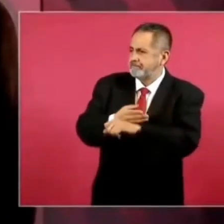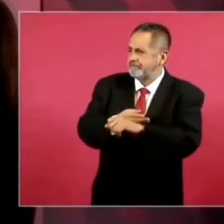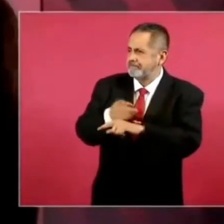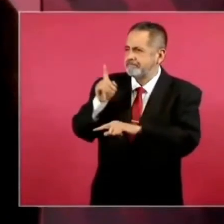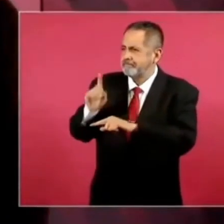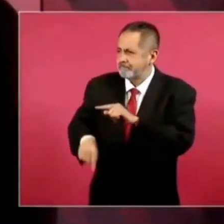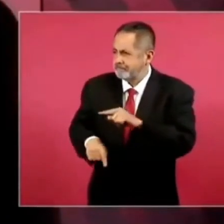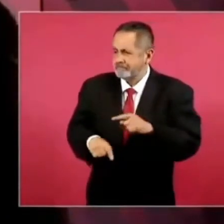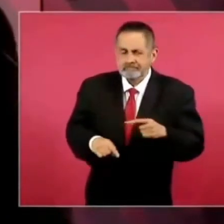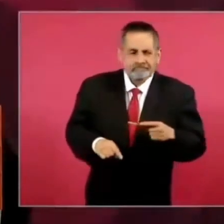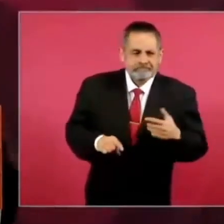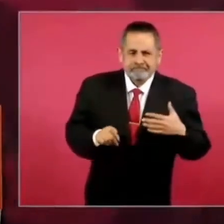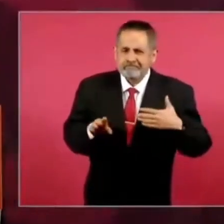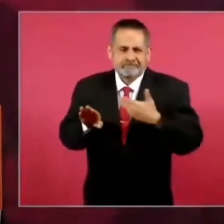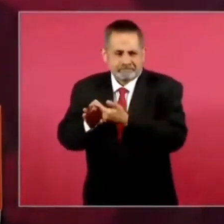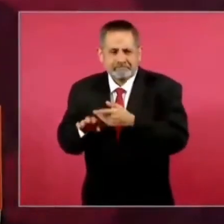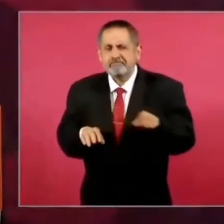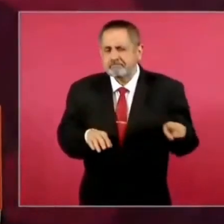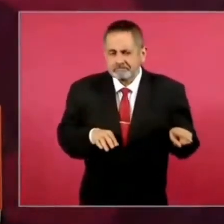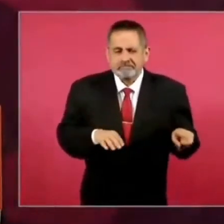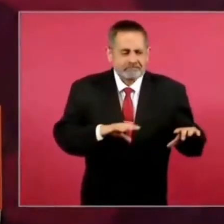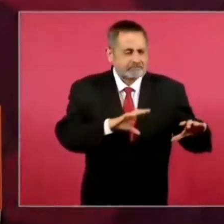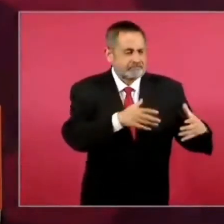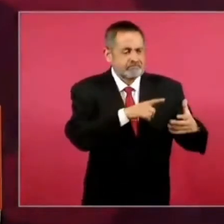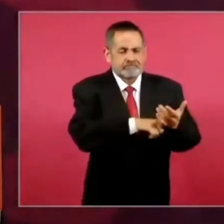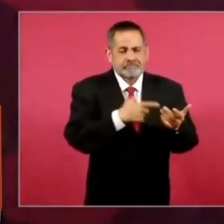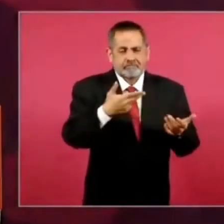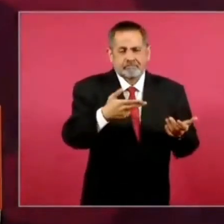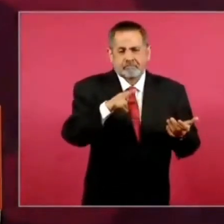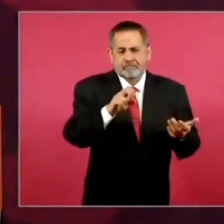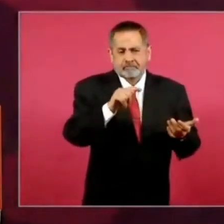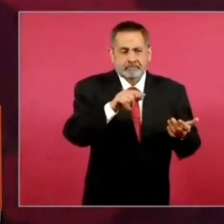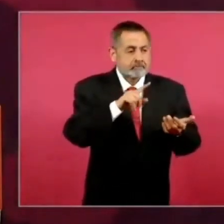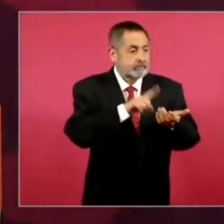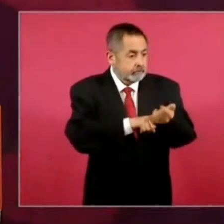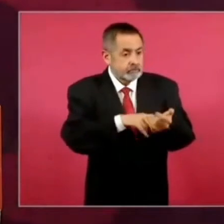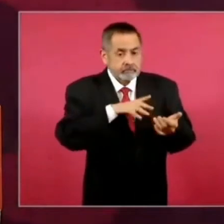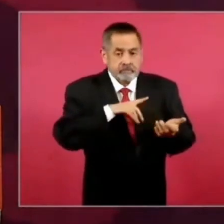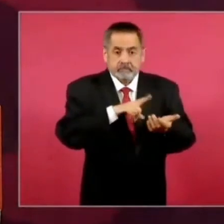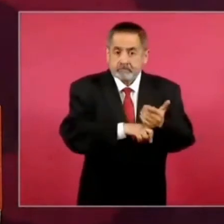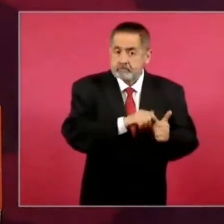y no solo fueron militares y